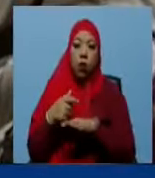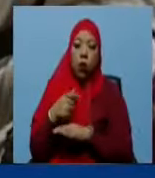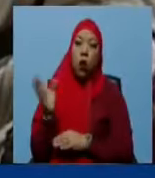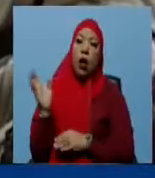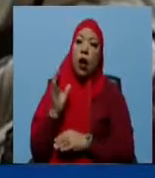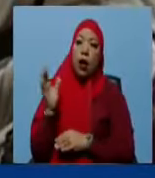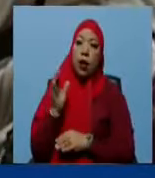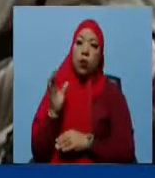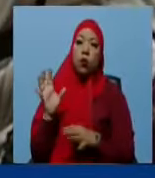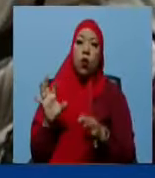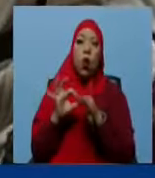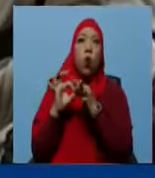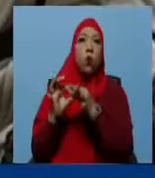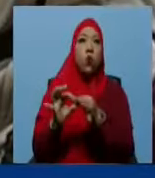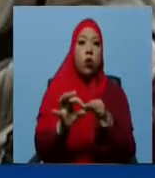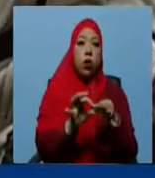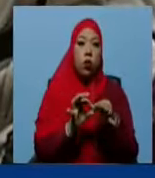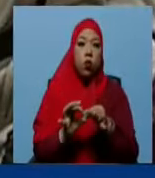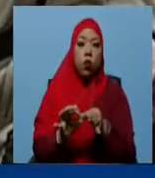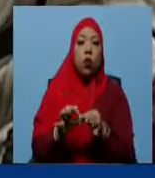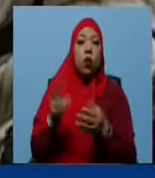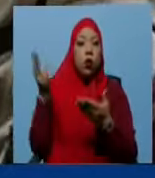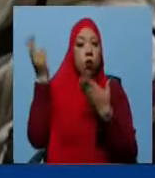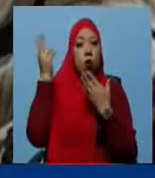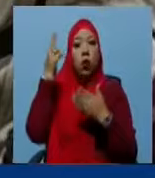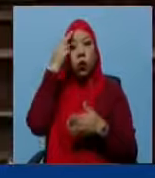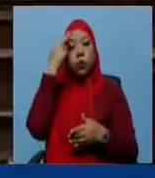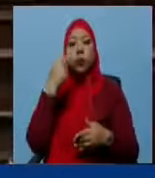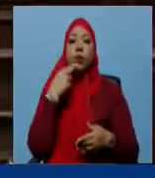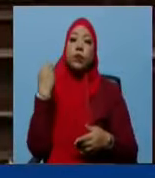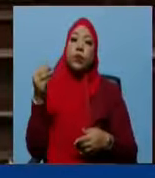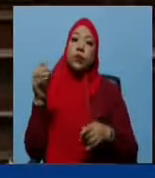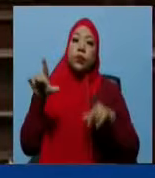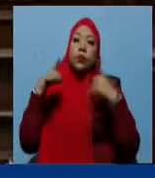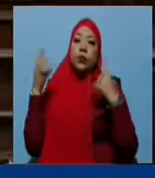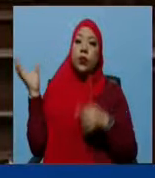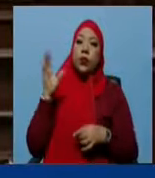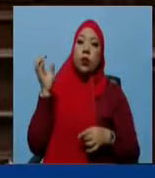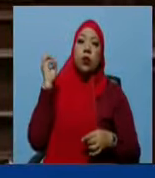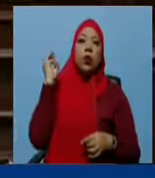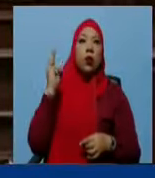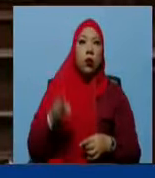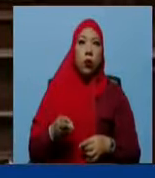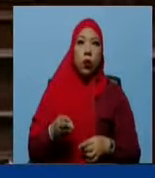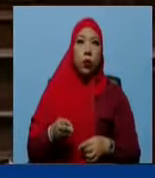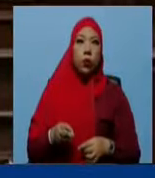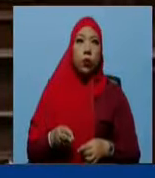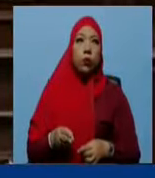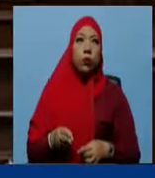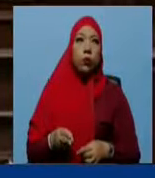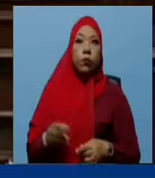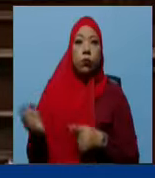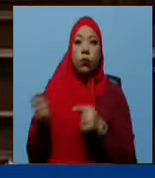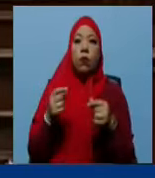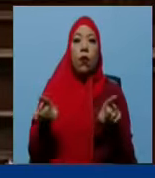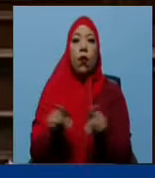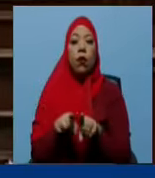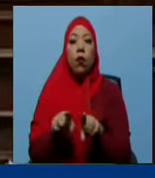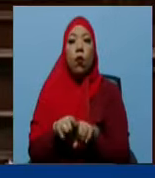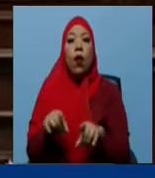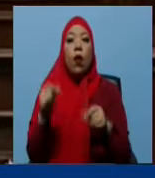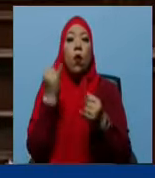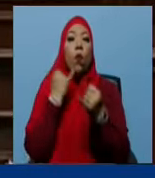a unificar a los pueblos de los Teques, La Guaira, Caracas, Petare, le costaría hablando el mismo idioma.